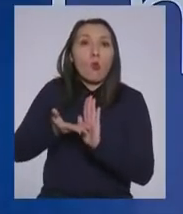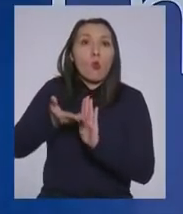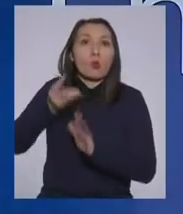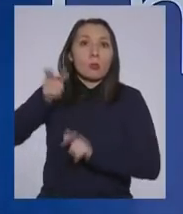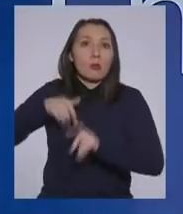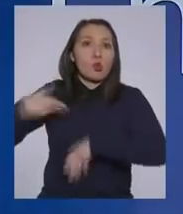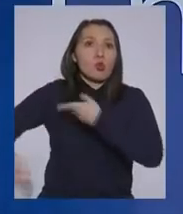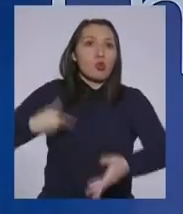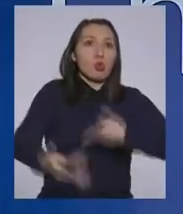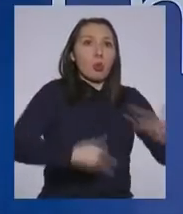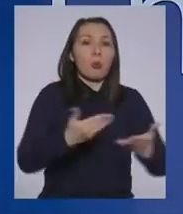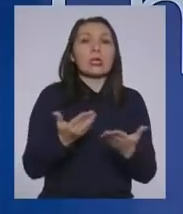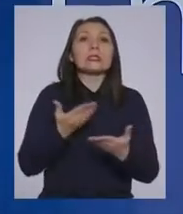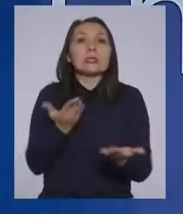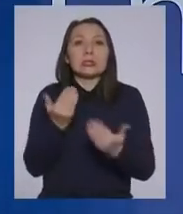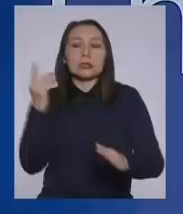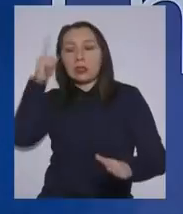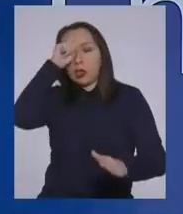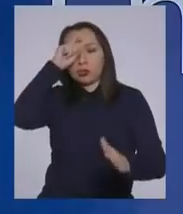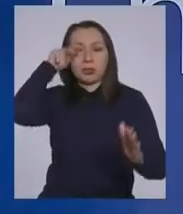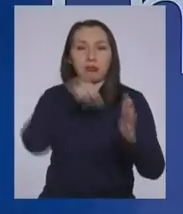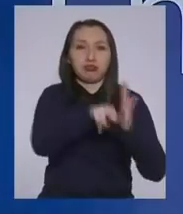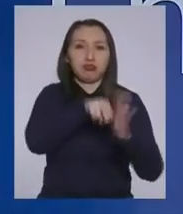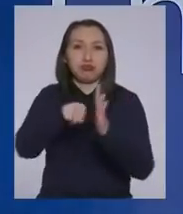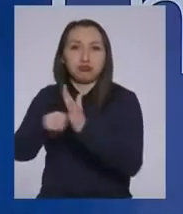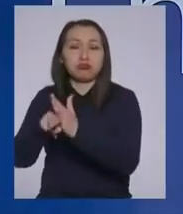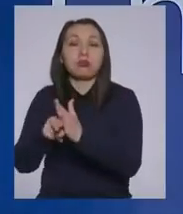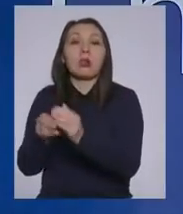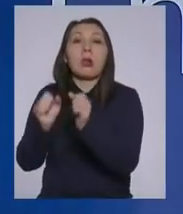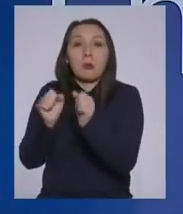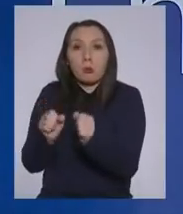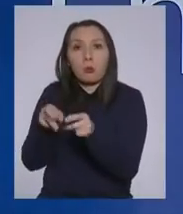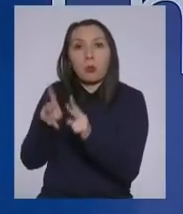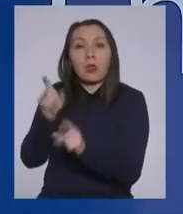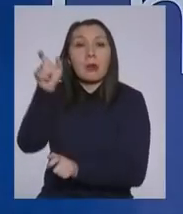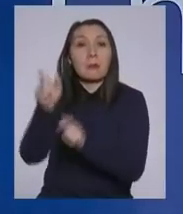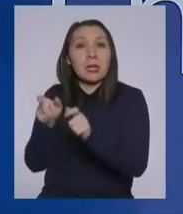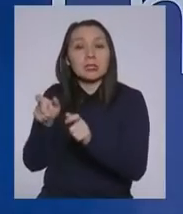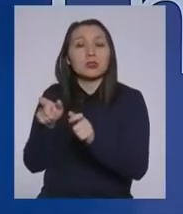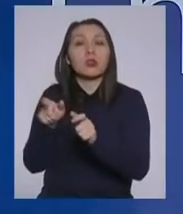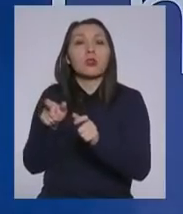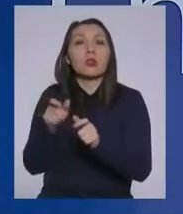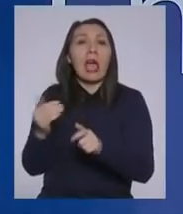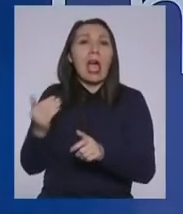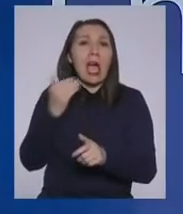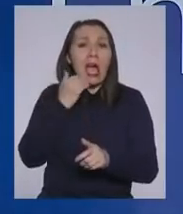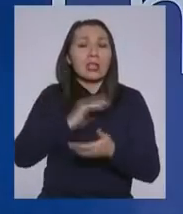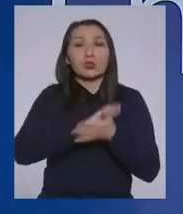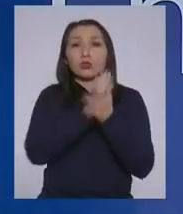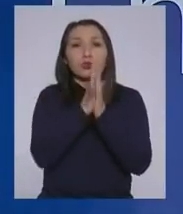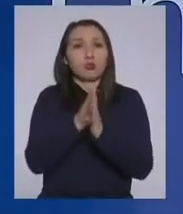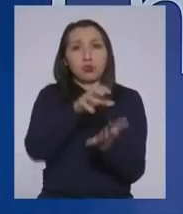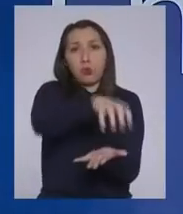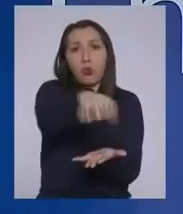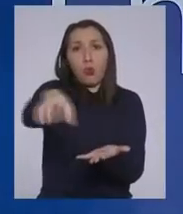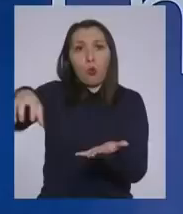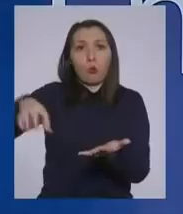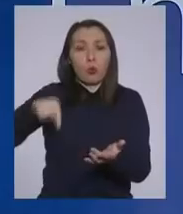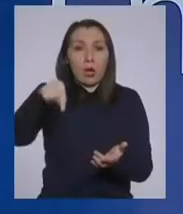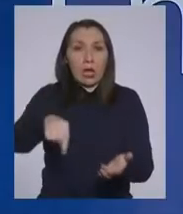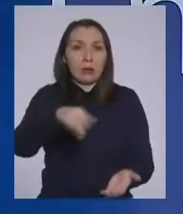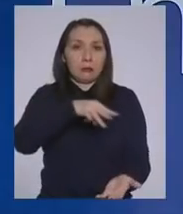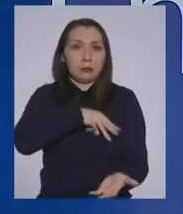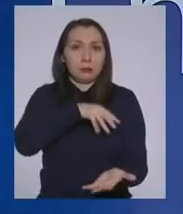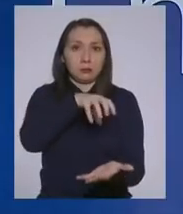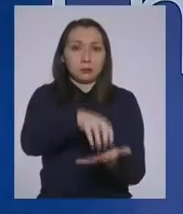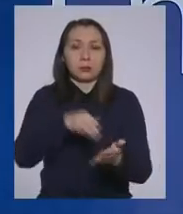de contagio que tuvimos en la región metropolitana y que permitió recibir pacientes de casi todas las comunas de esta